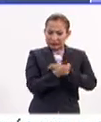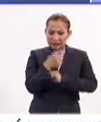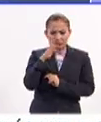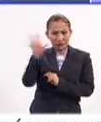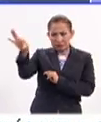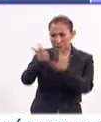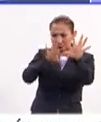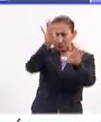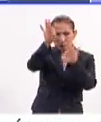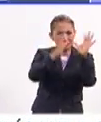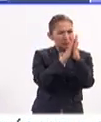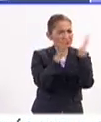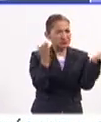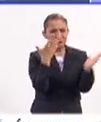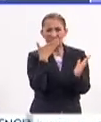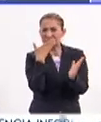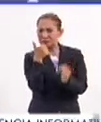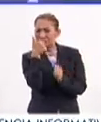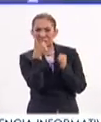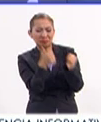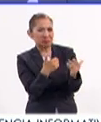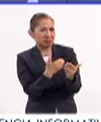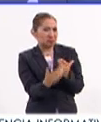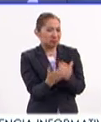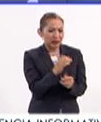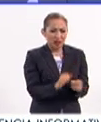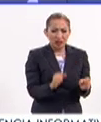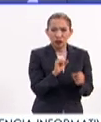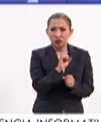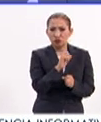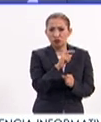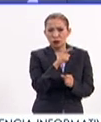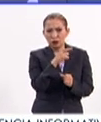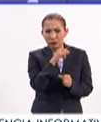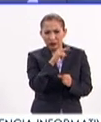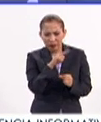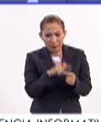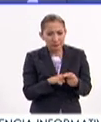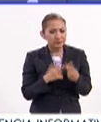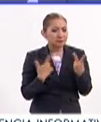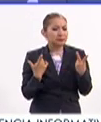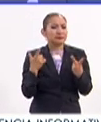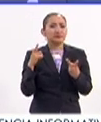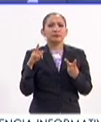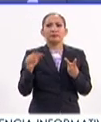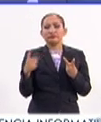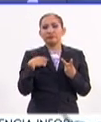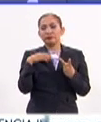lo mejor, lo más vanguardista que había en sociología, en